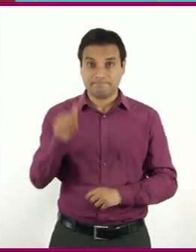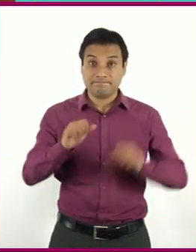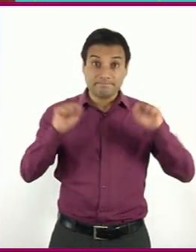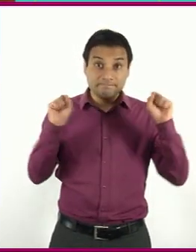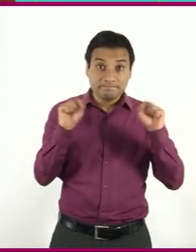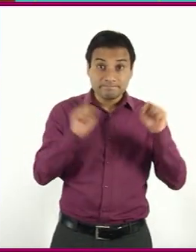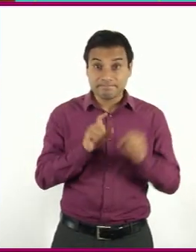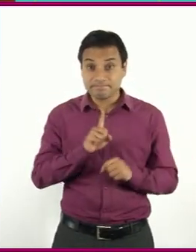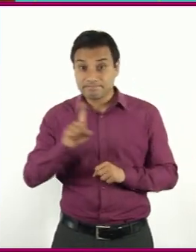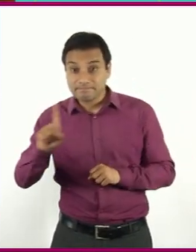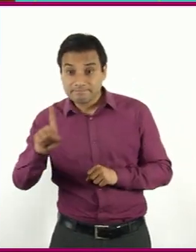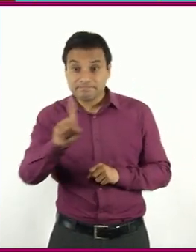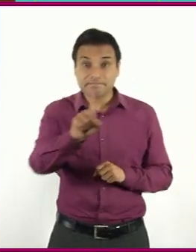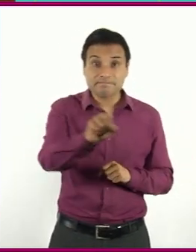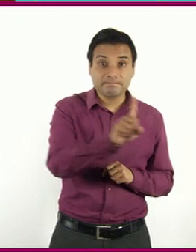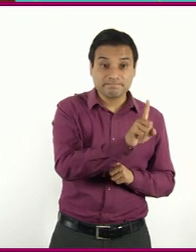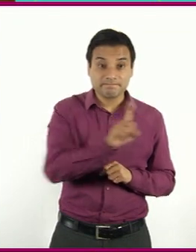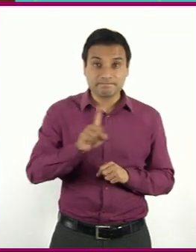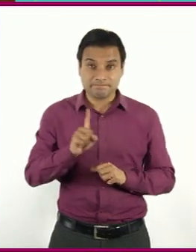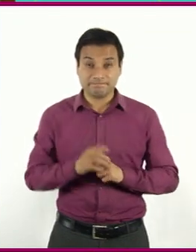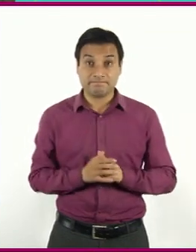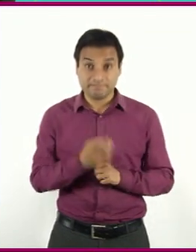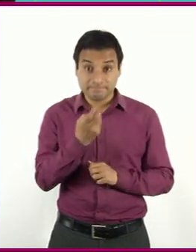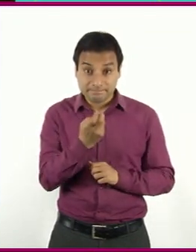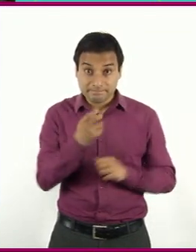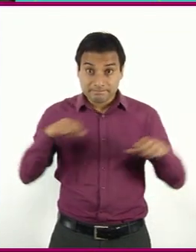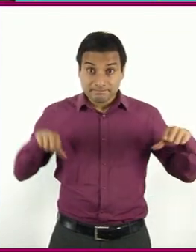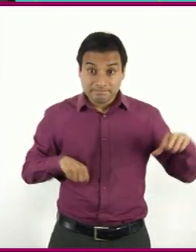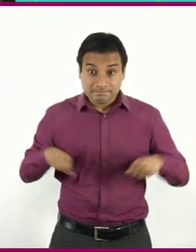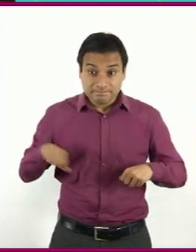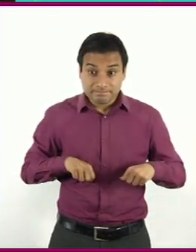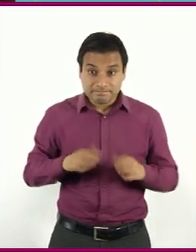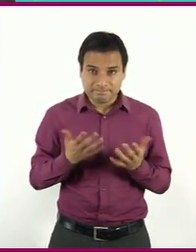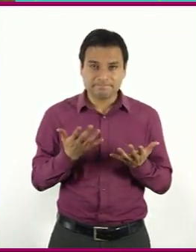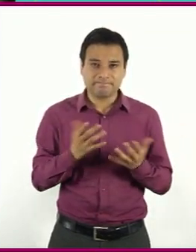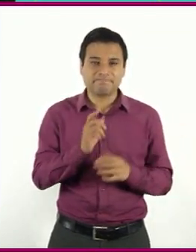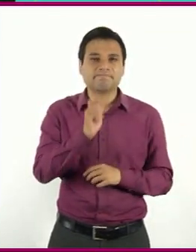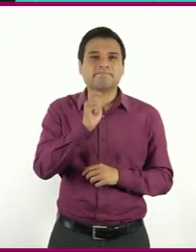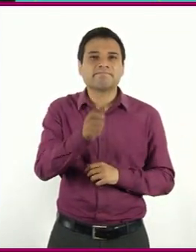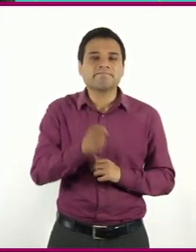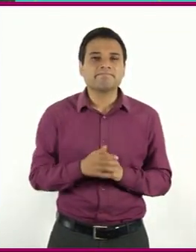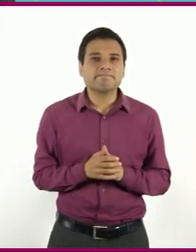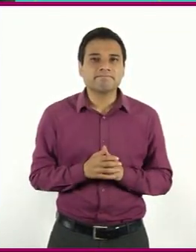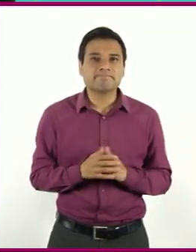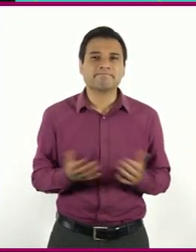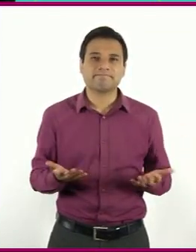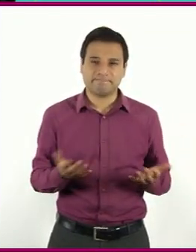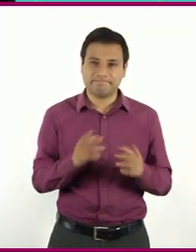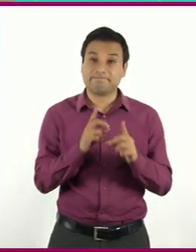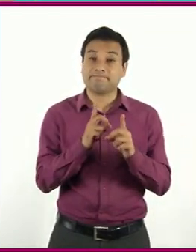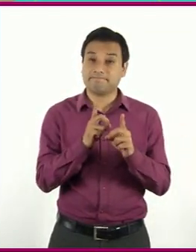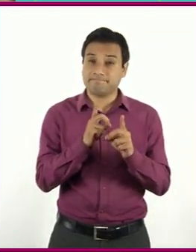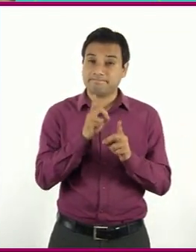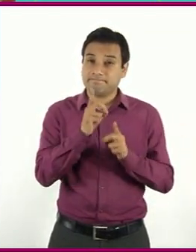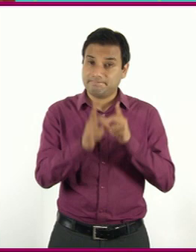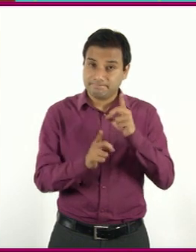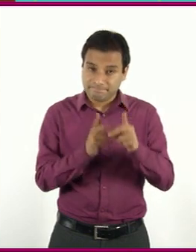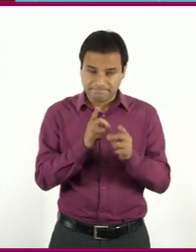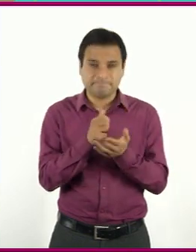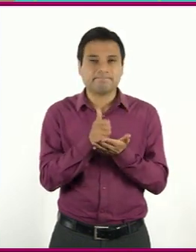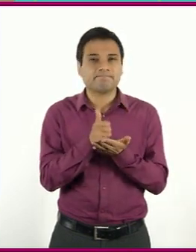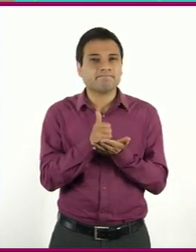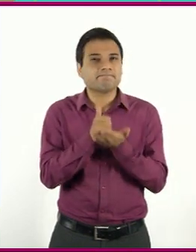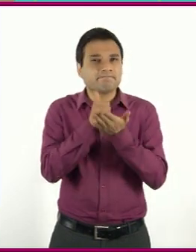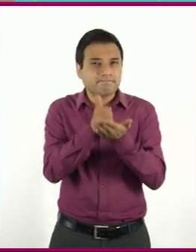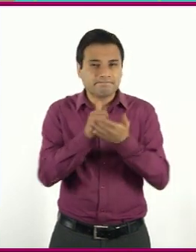béisbol. Con esta actividad, una vez más se muestra cómo la educación física ayuda a